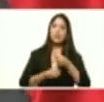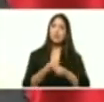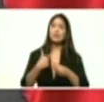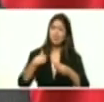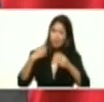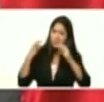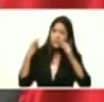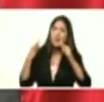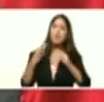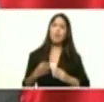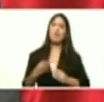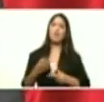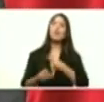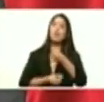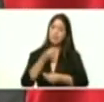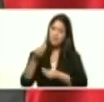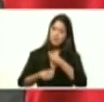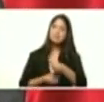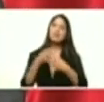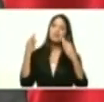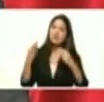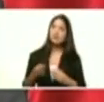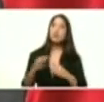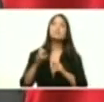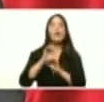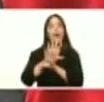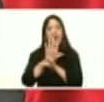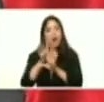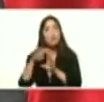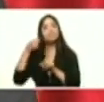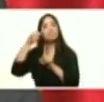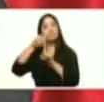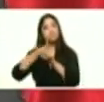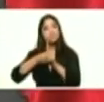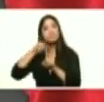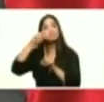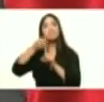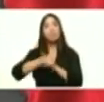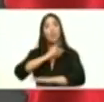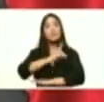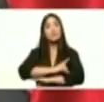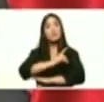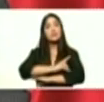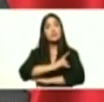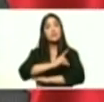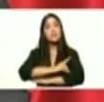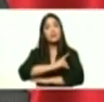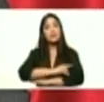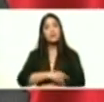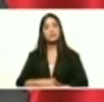de verdad, estoy seguro, que lo vamos a lograr, con dedicación, con disciplina, y con entrega,